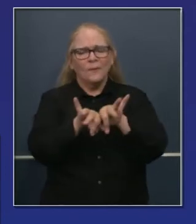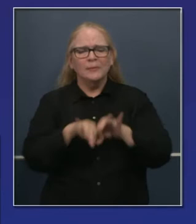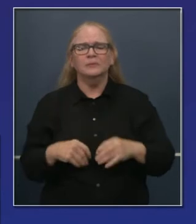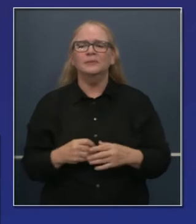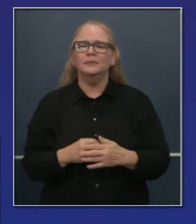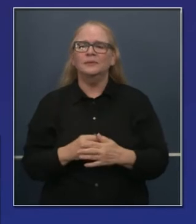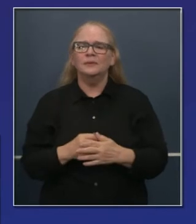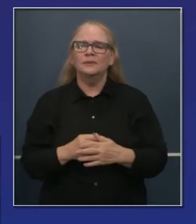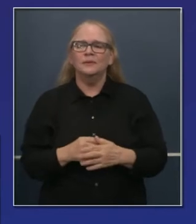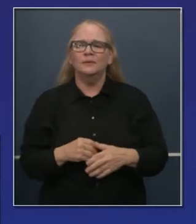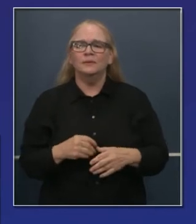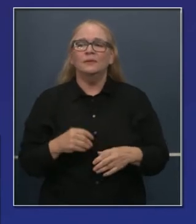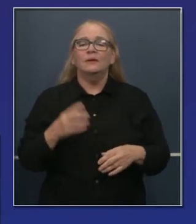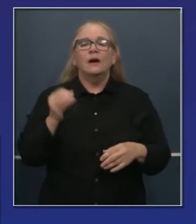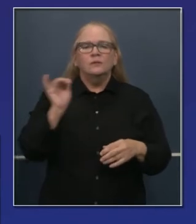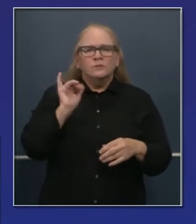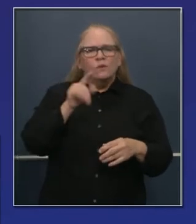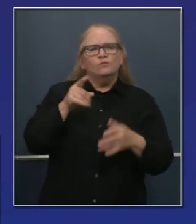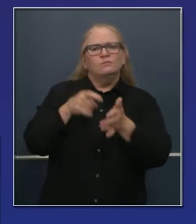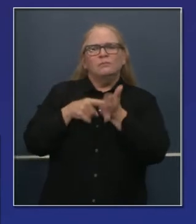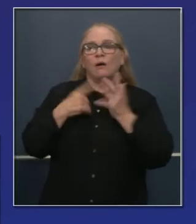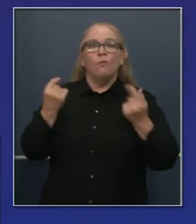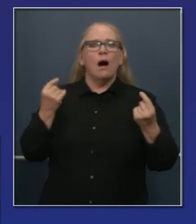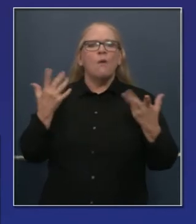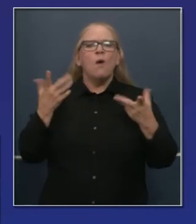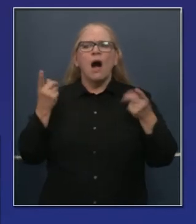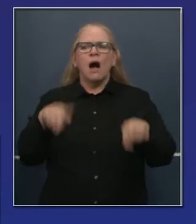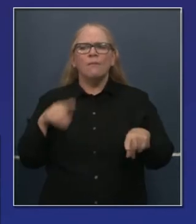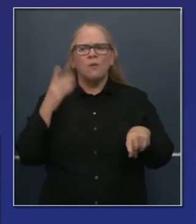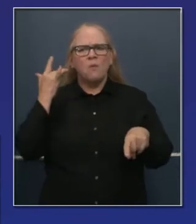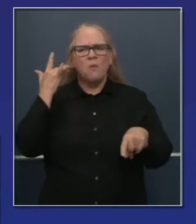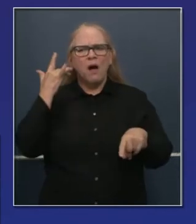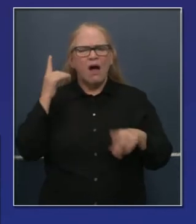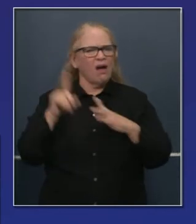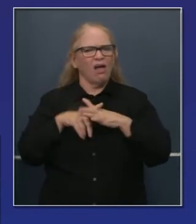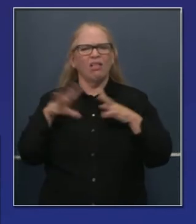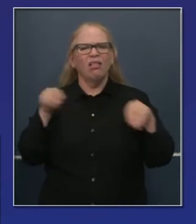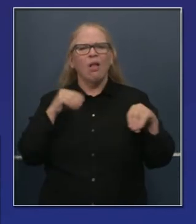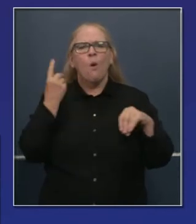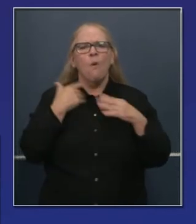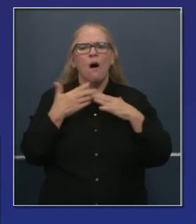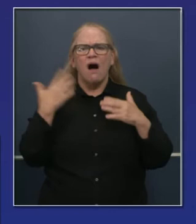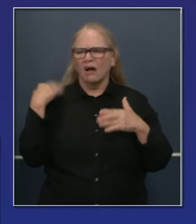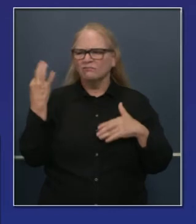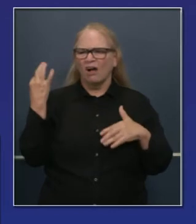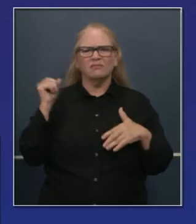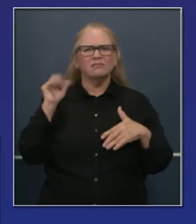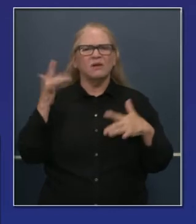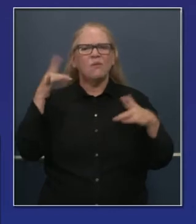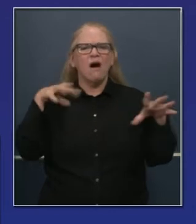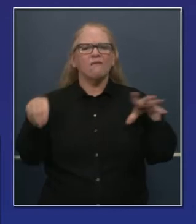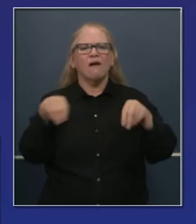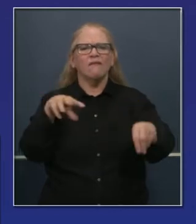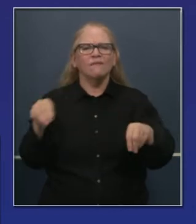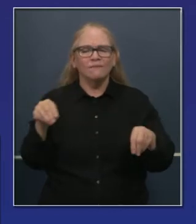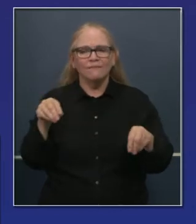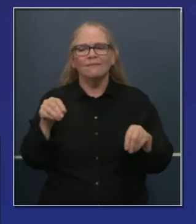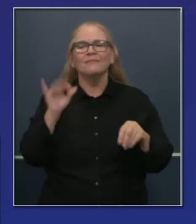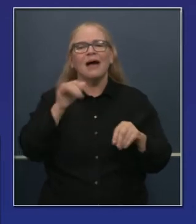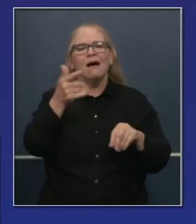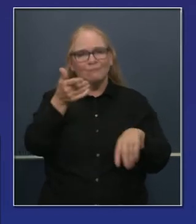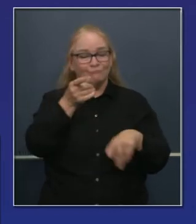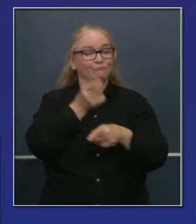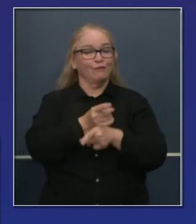no sobra decir que ustedes se merecen y pueden exigir que sucede y es lo que hemos iniciado